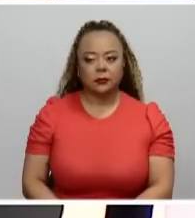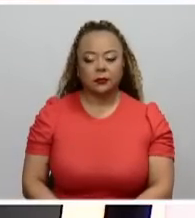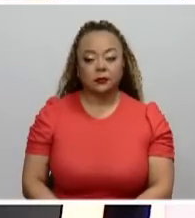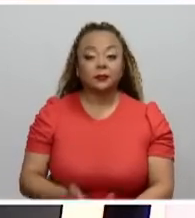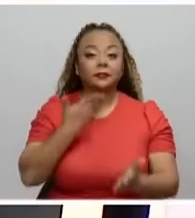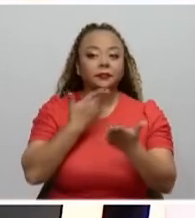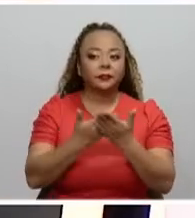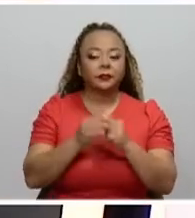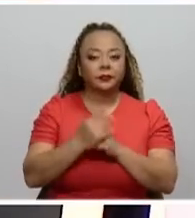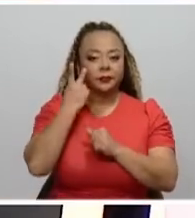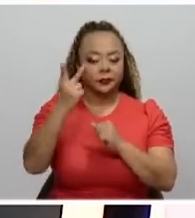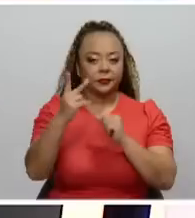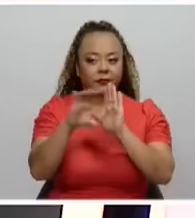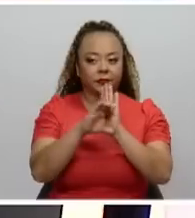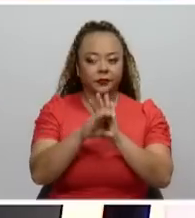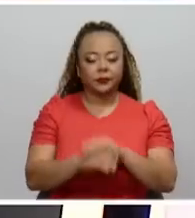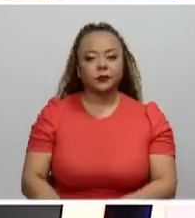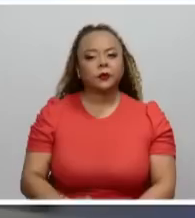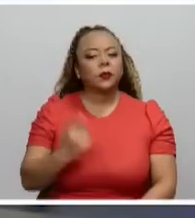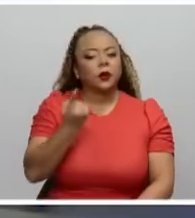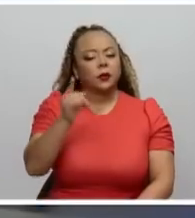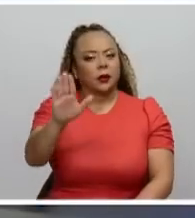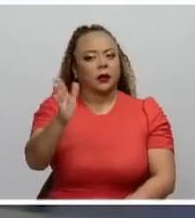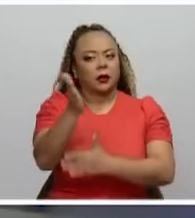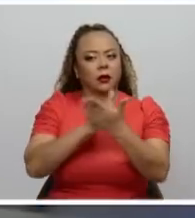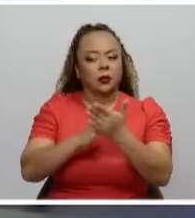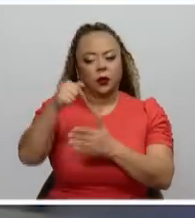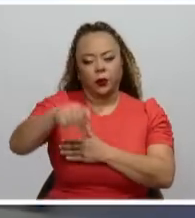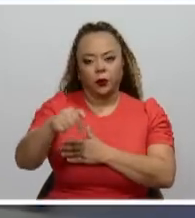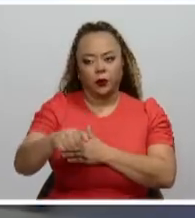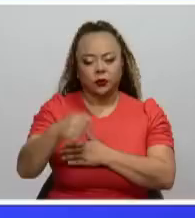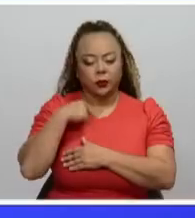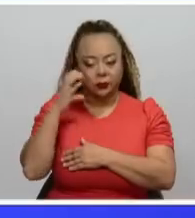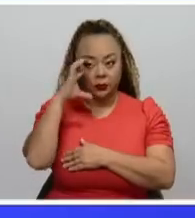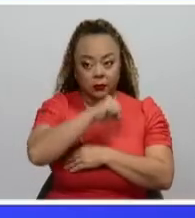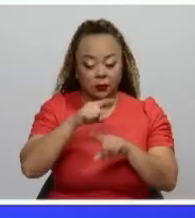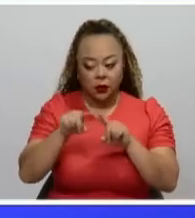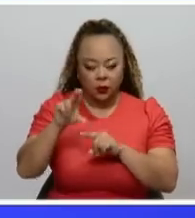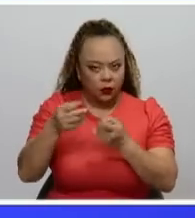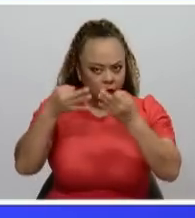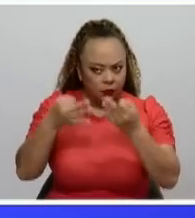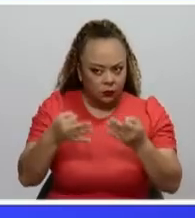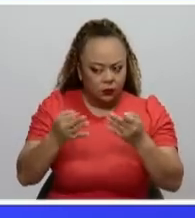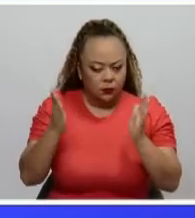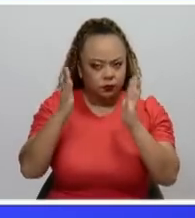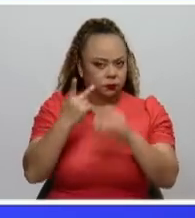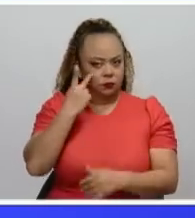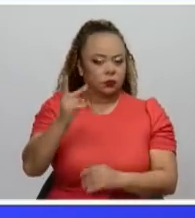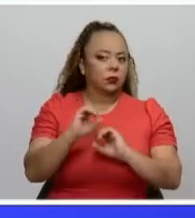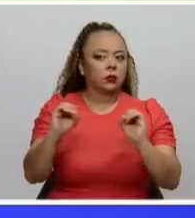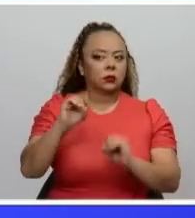Bueno vamos a ver la imagen nada más una cosa Monte hoy lo deduje pero no lo han hecho oficial o no he visto nada